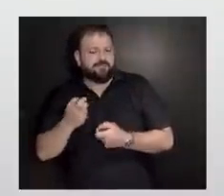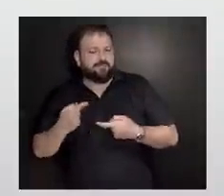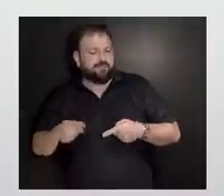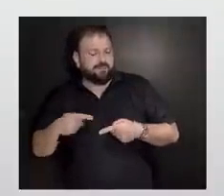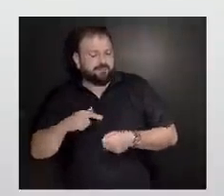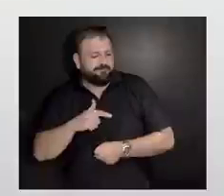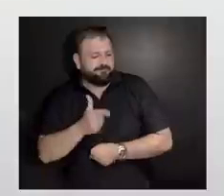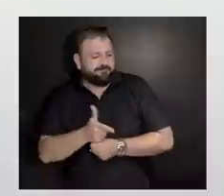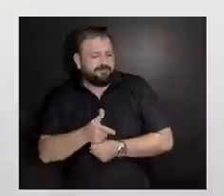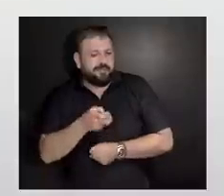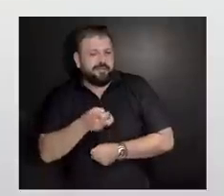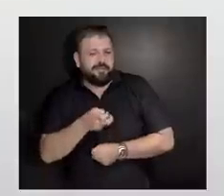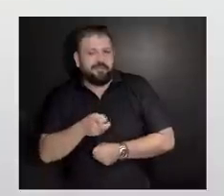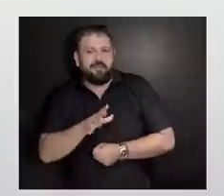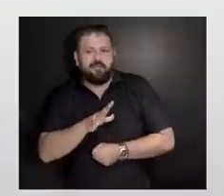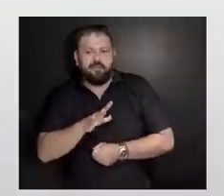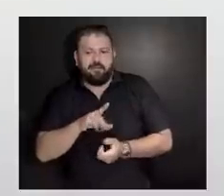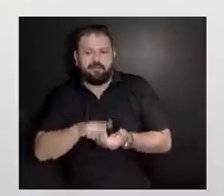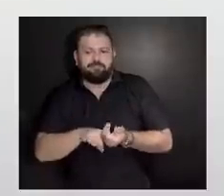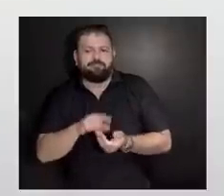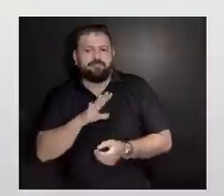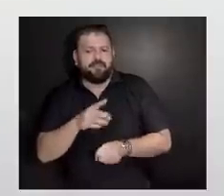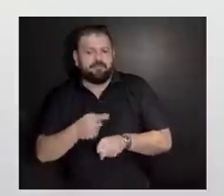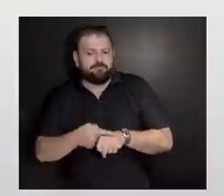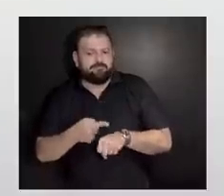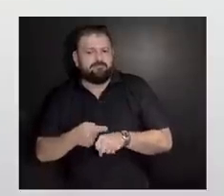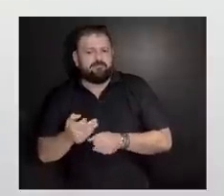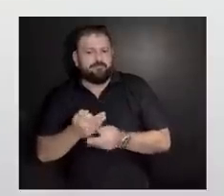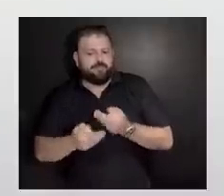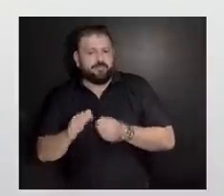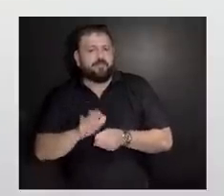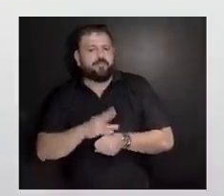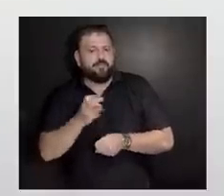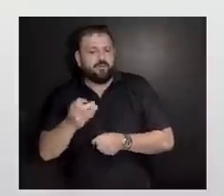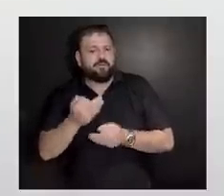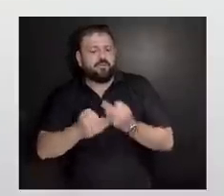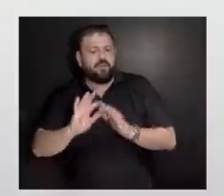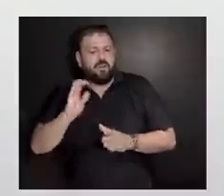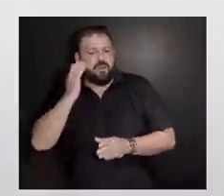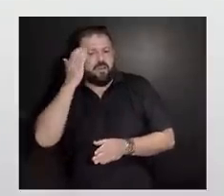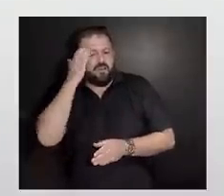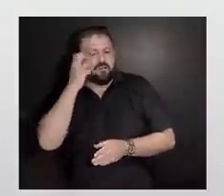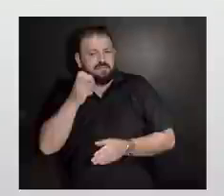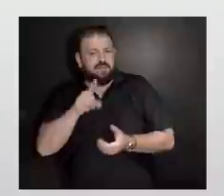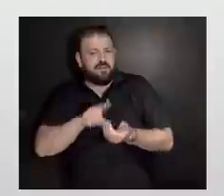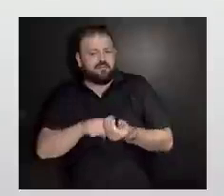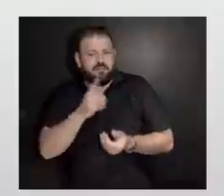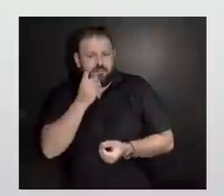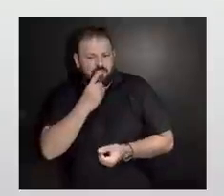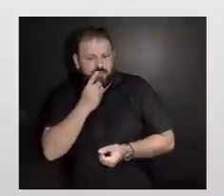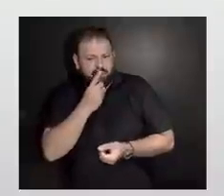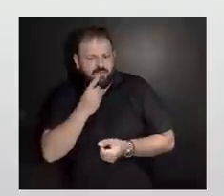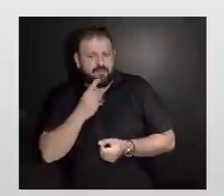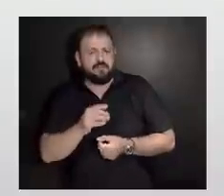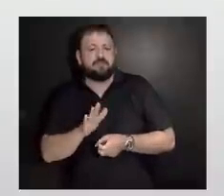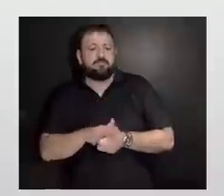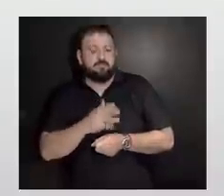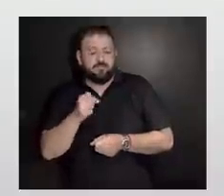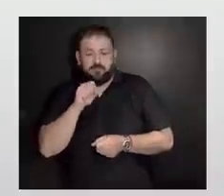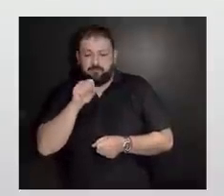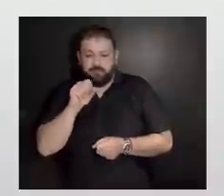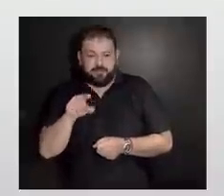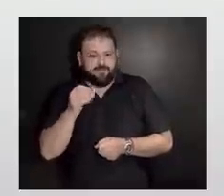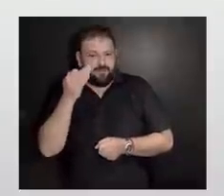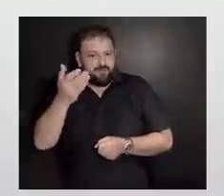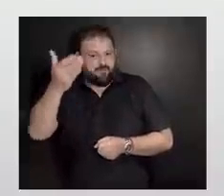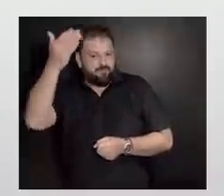de orina traía insectos, ¿no? Entonces si se fijan todos estos siglos donde ya se estaba teniendo conocimiento de este padecimiento, ¿no? Y ahí mismo en esos